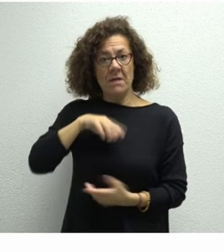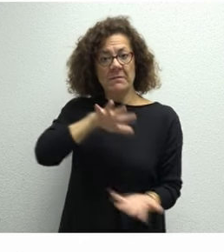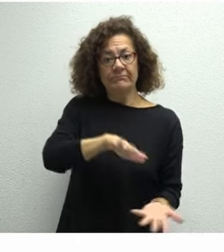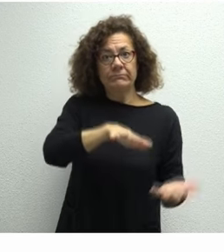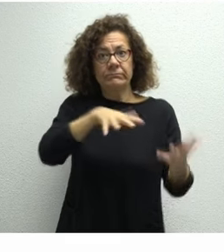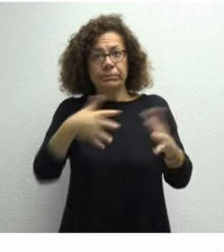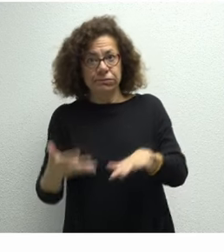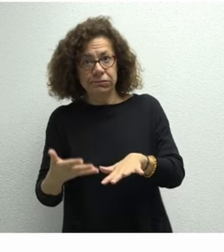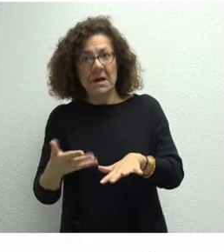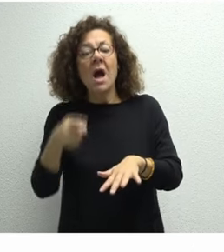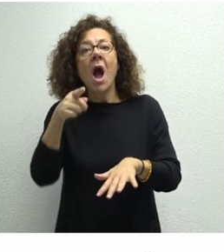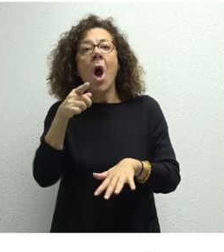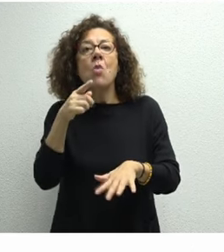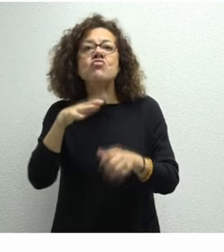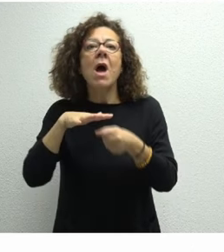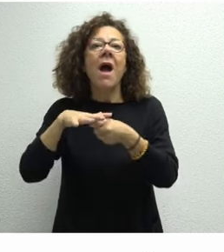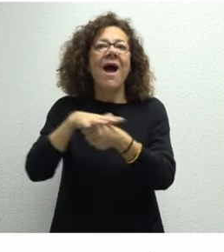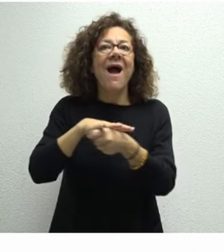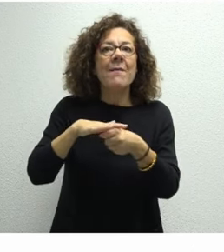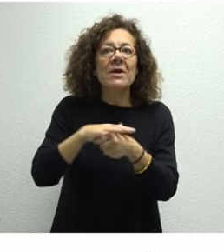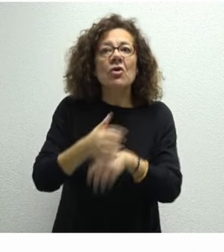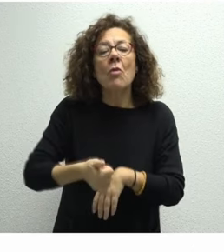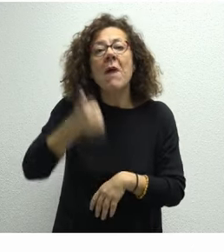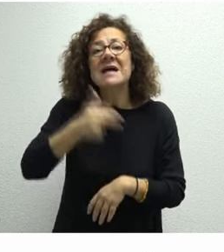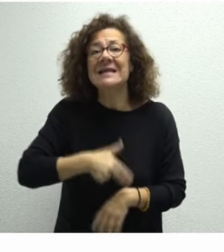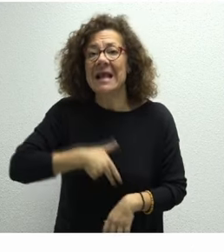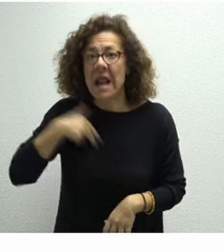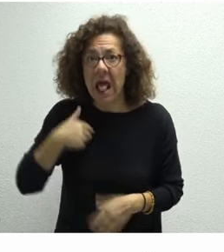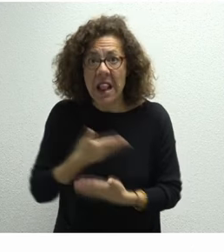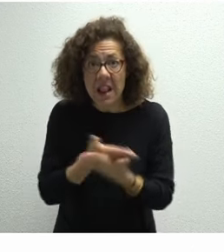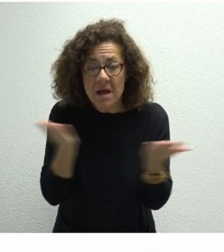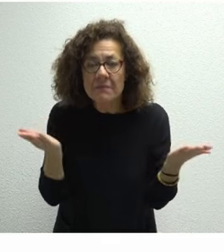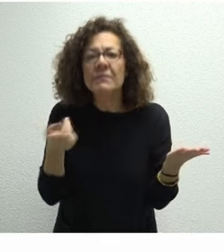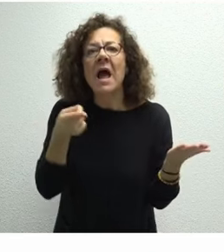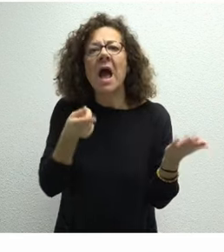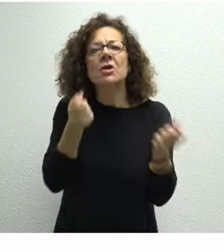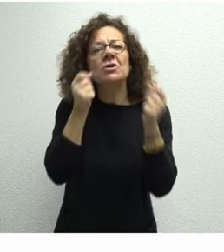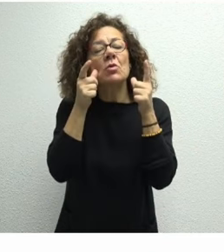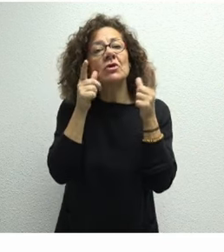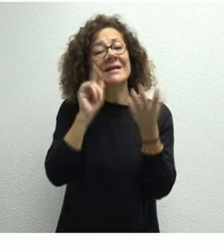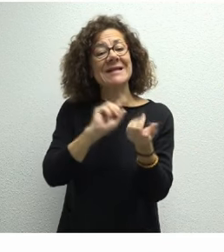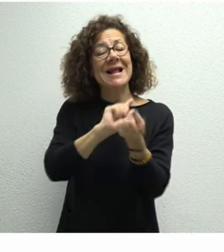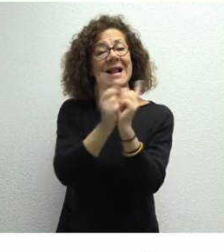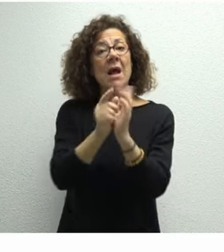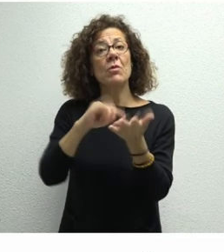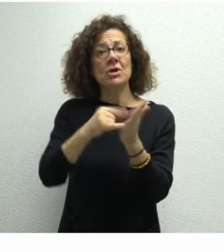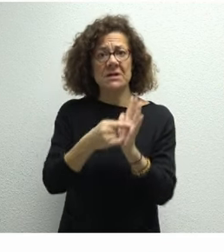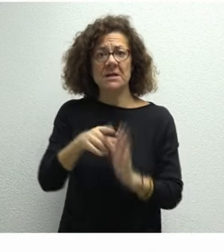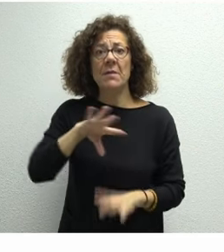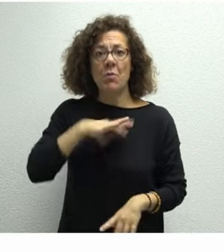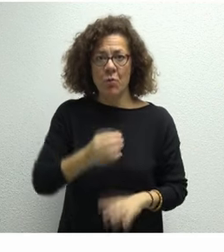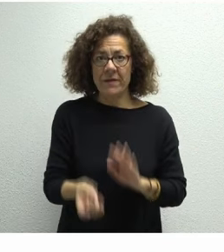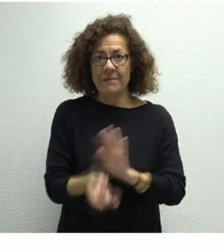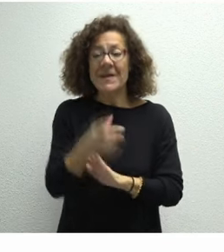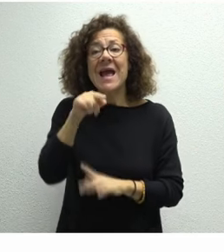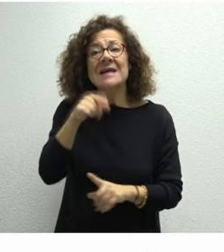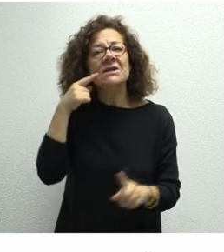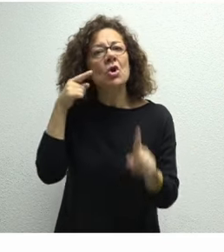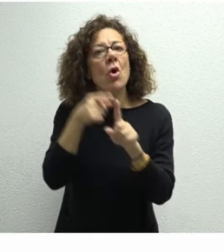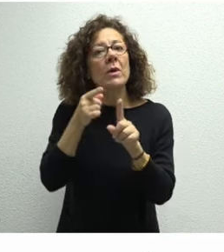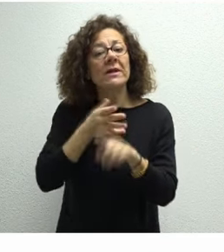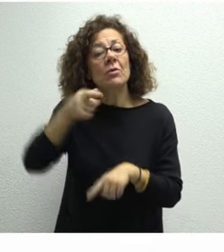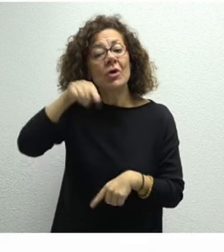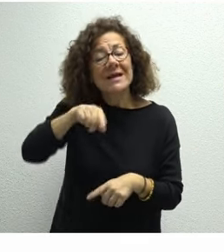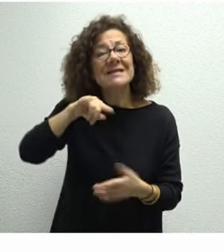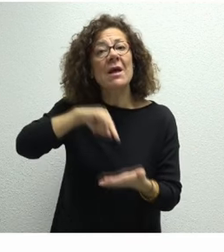a a un ámbito más generalizable veremos que el cambio en el sistema se puede producir ese es uno de los objetivos también de que este